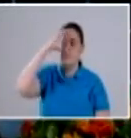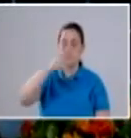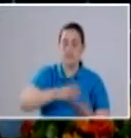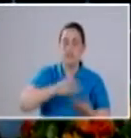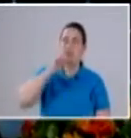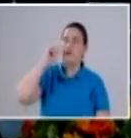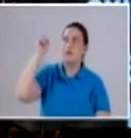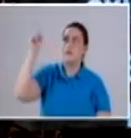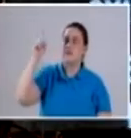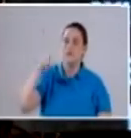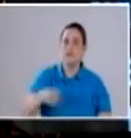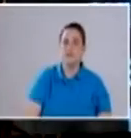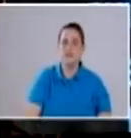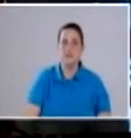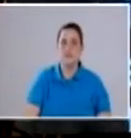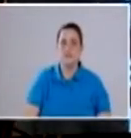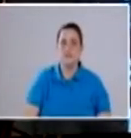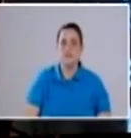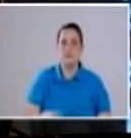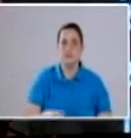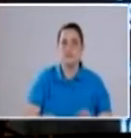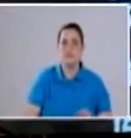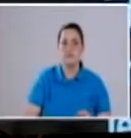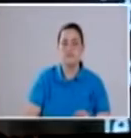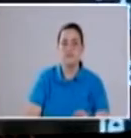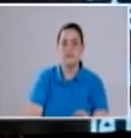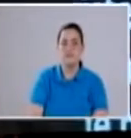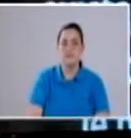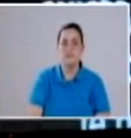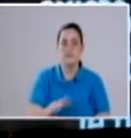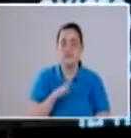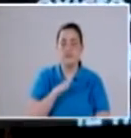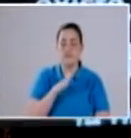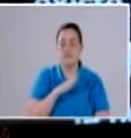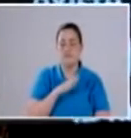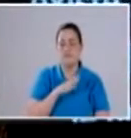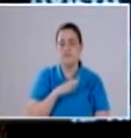Te creo, Señor. Estoy pasando un trayecto difícil